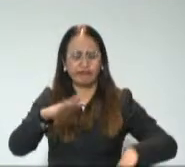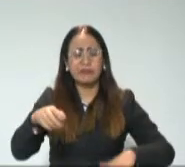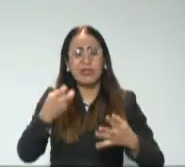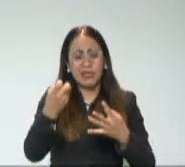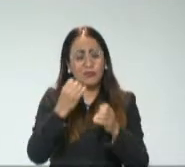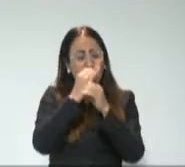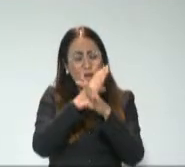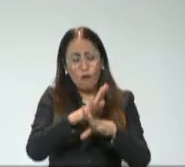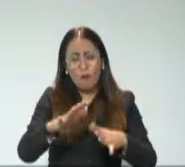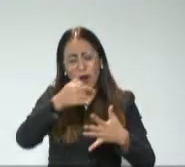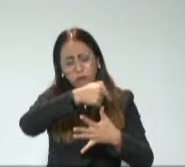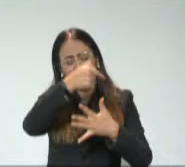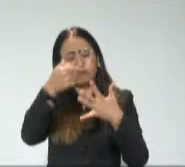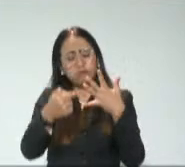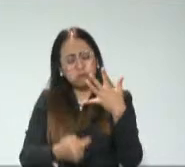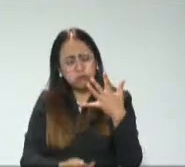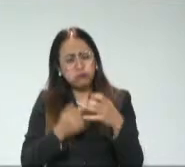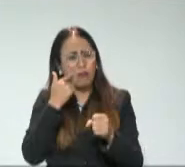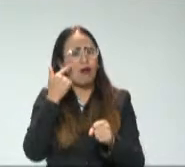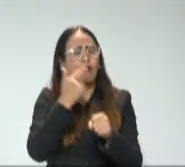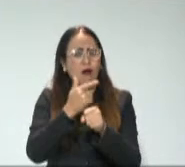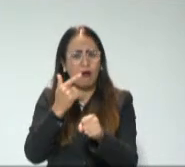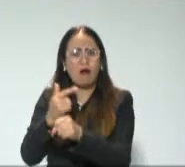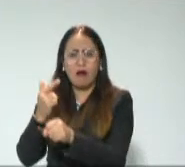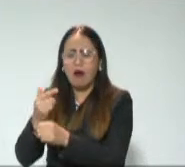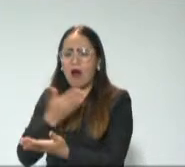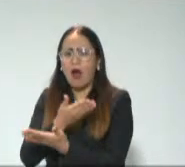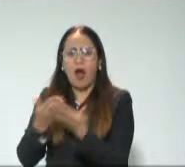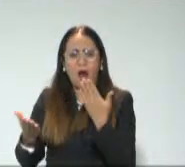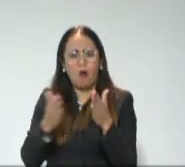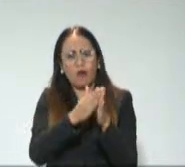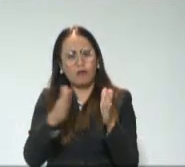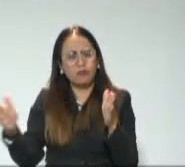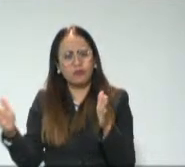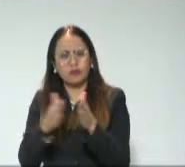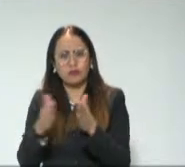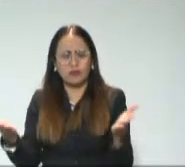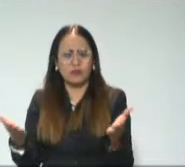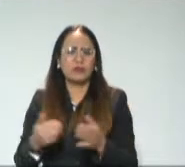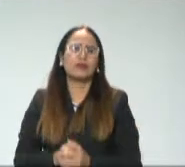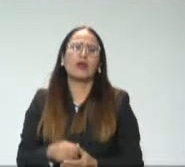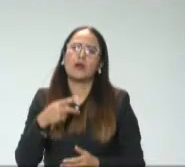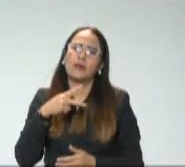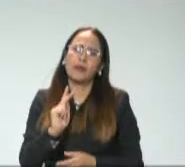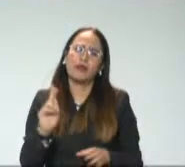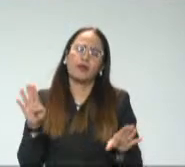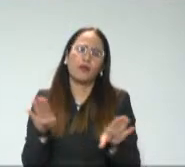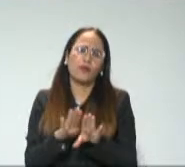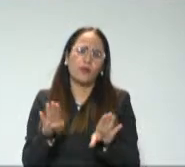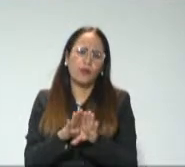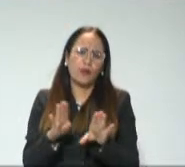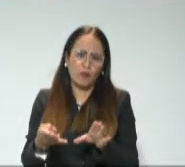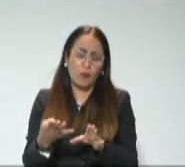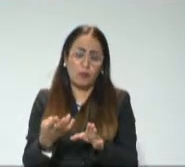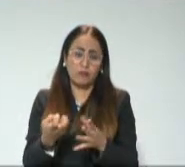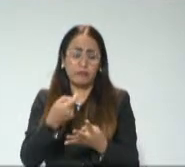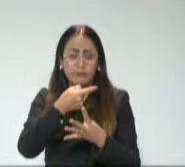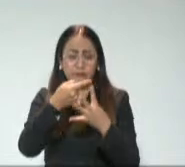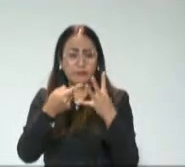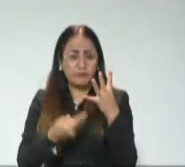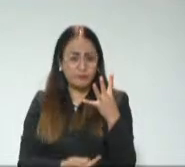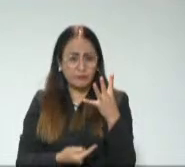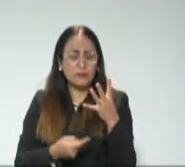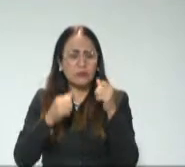datos que nos permiten Describir el problema sanitario que estamos viviendo Pero esto Se generó justamente con la disposición